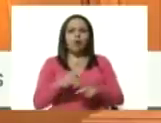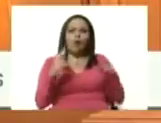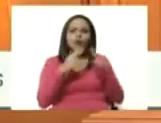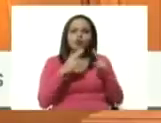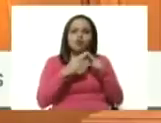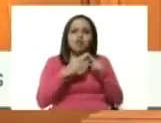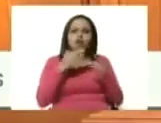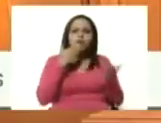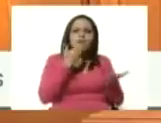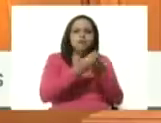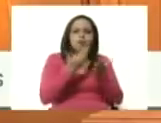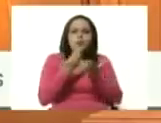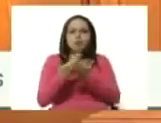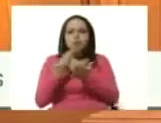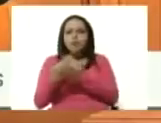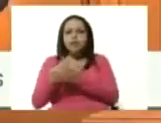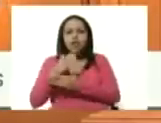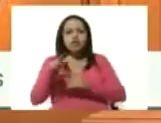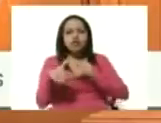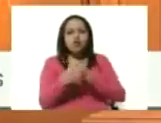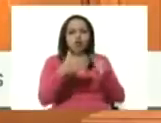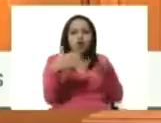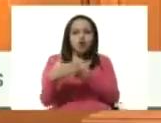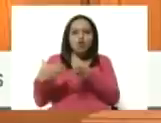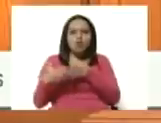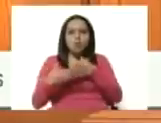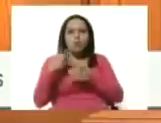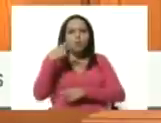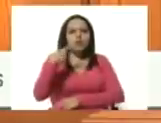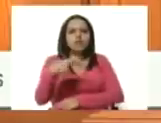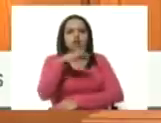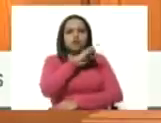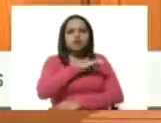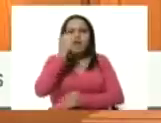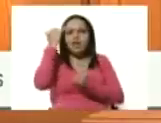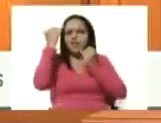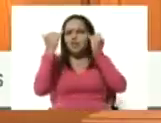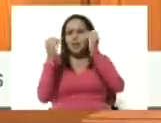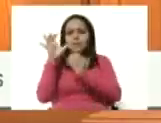de todos los sectores políticos, ideológicos, sociales del país.